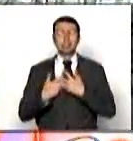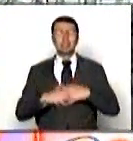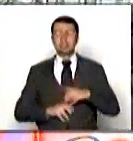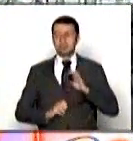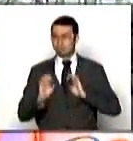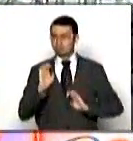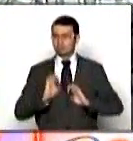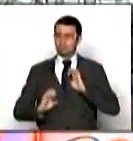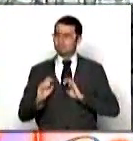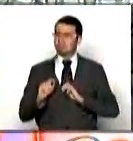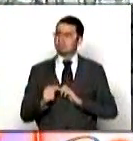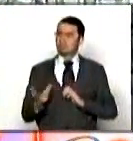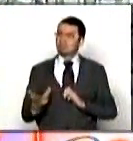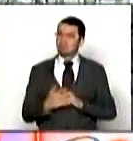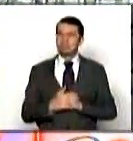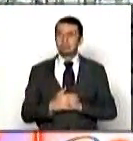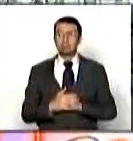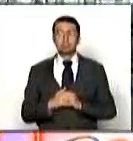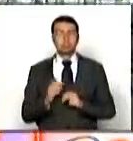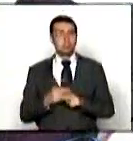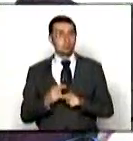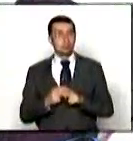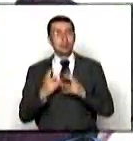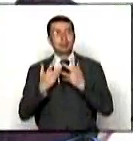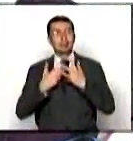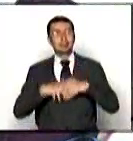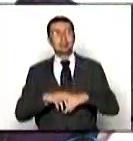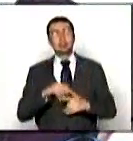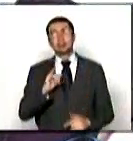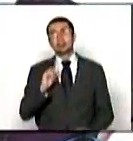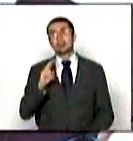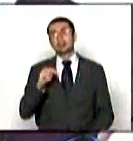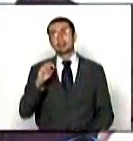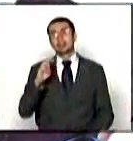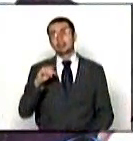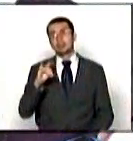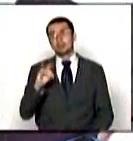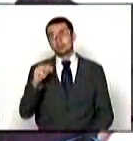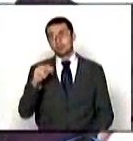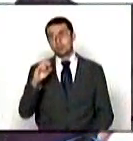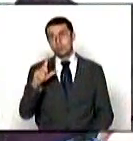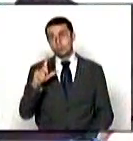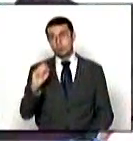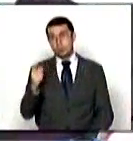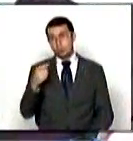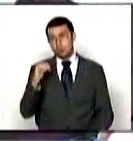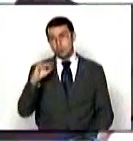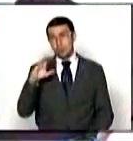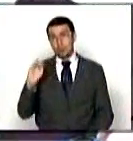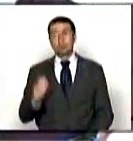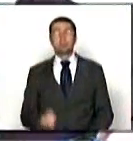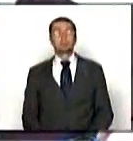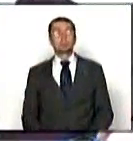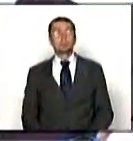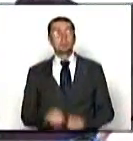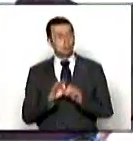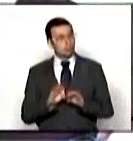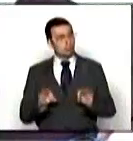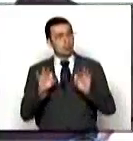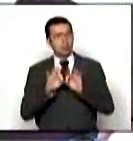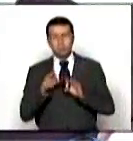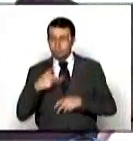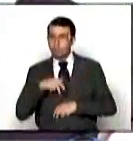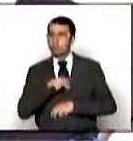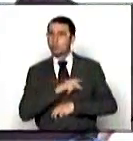Rosero? Claro que sí, Iván. Bueno, es muy importante que nosotros como padres y como hijos entendamos